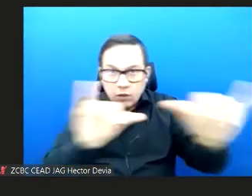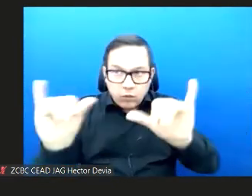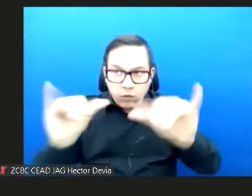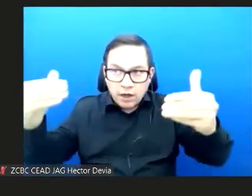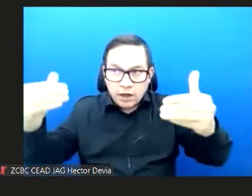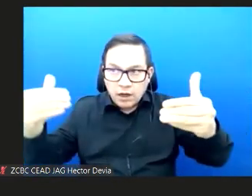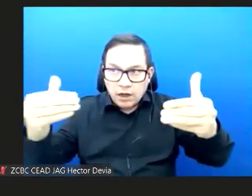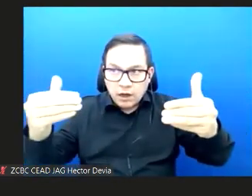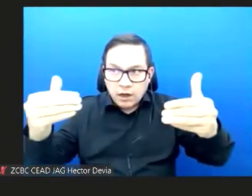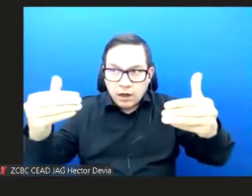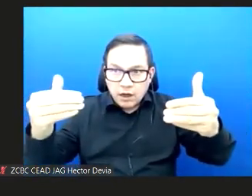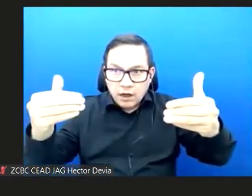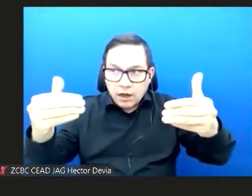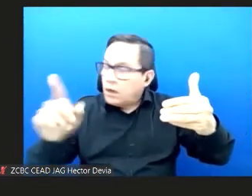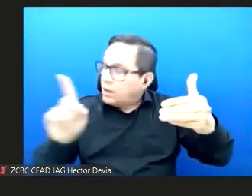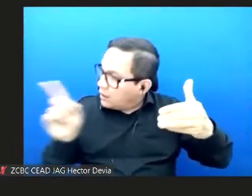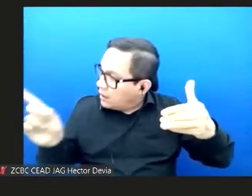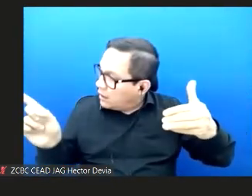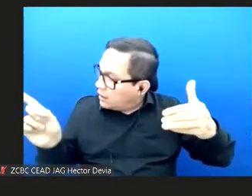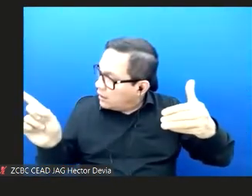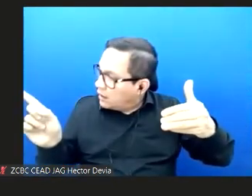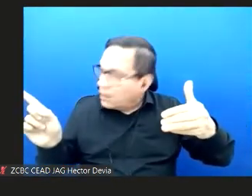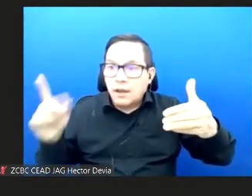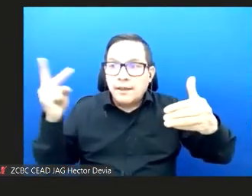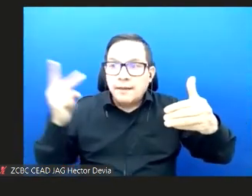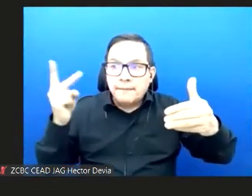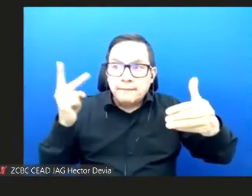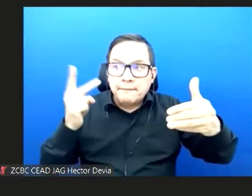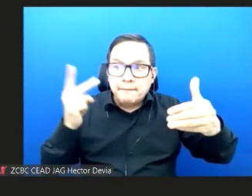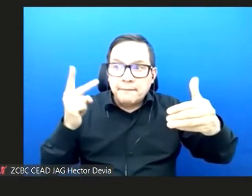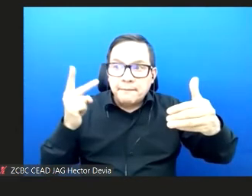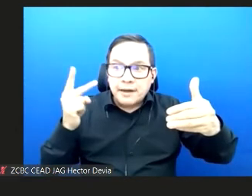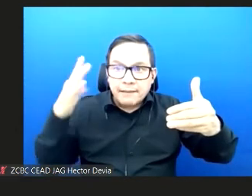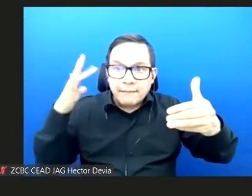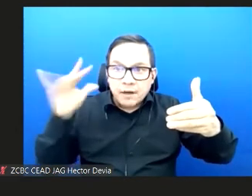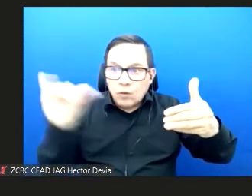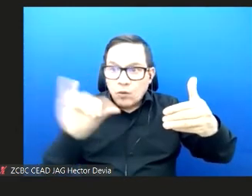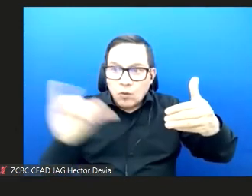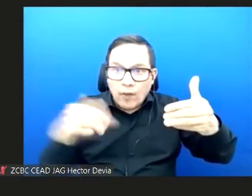operación son iguales a las regiones sombreadas de esta segunda operación?